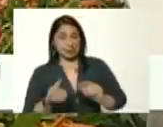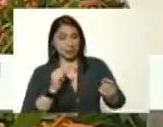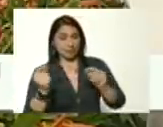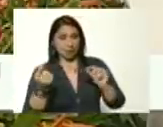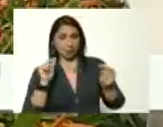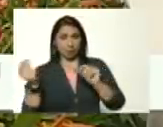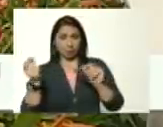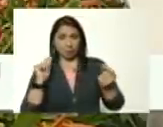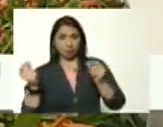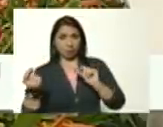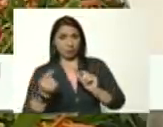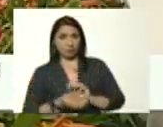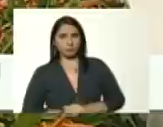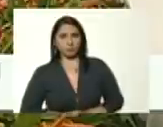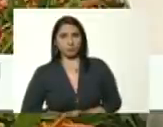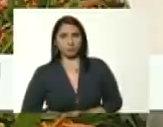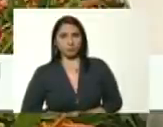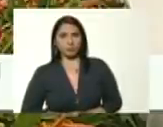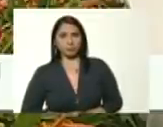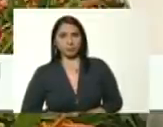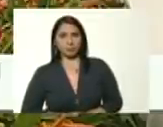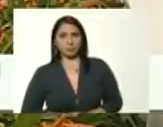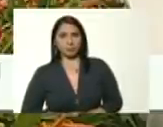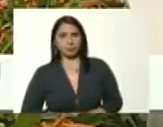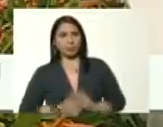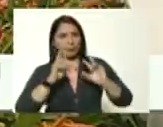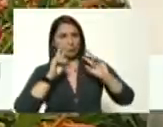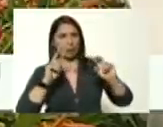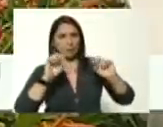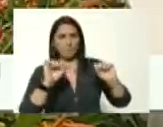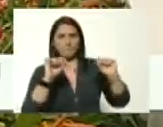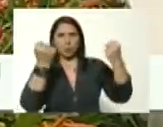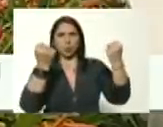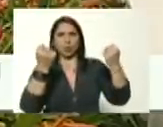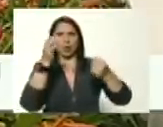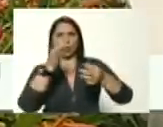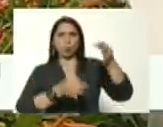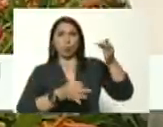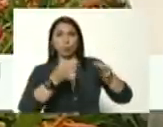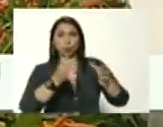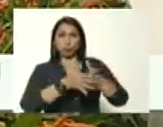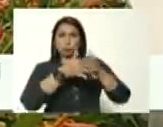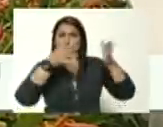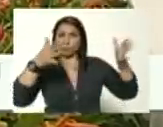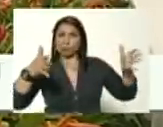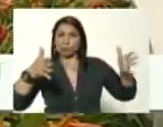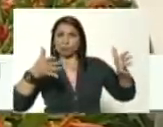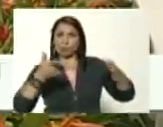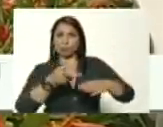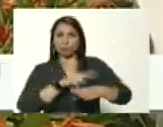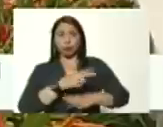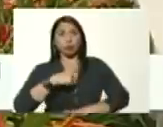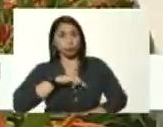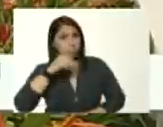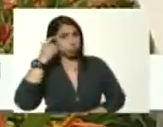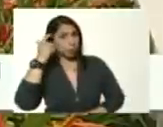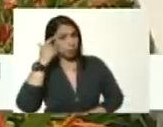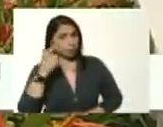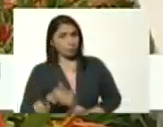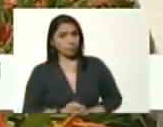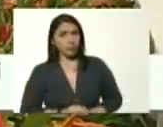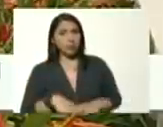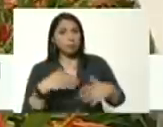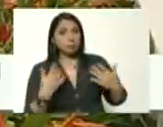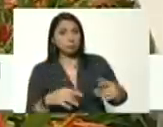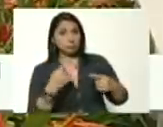vea el tema del bloqueo en su justa magnitud porque nosotros sabemos que muchas